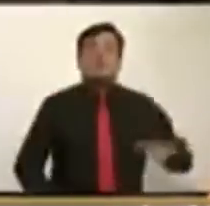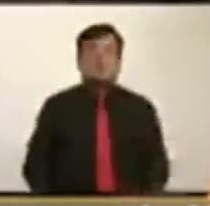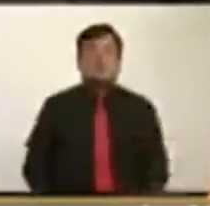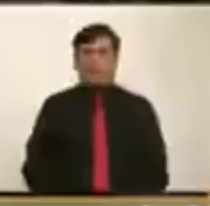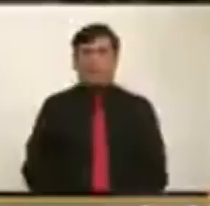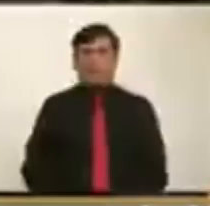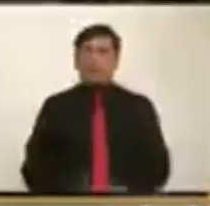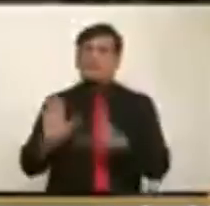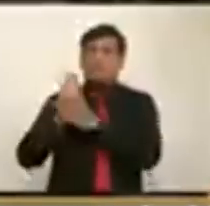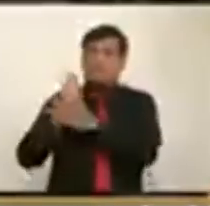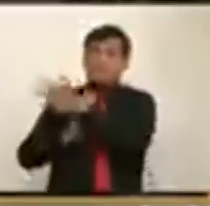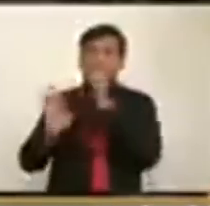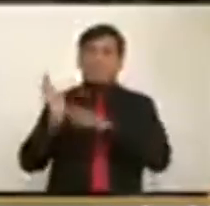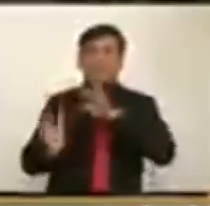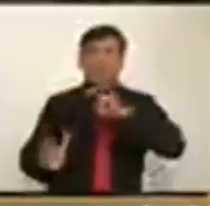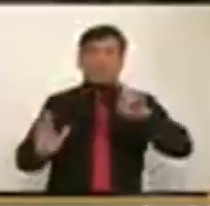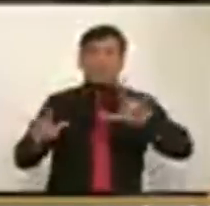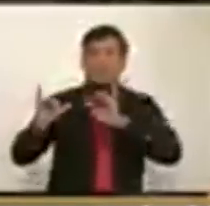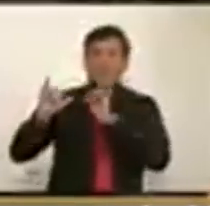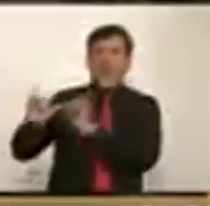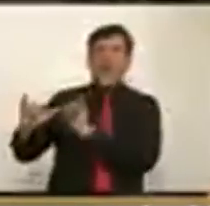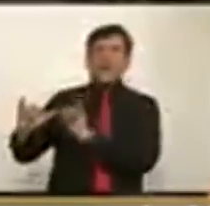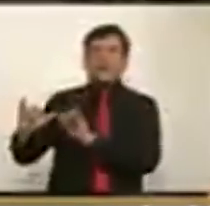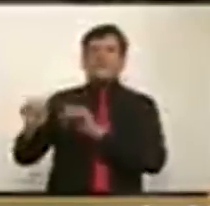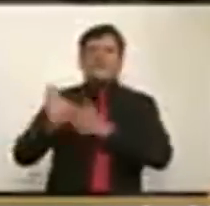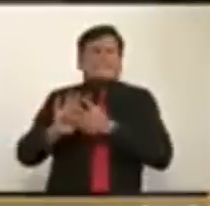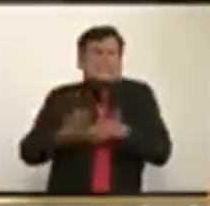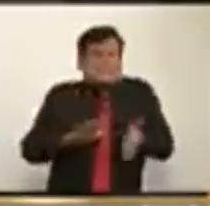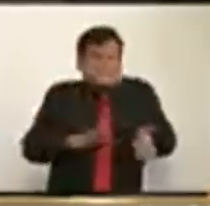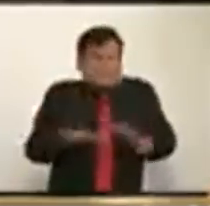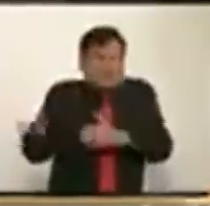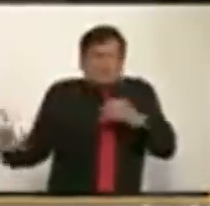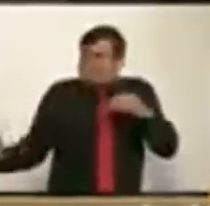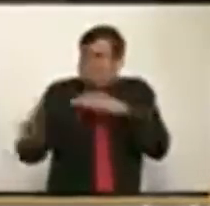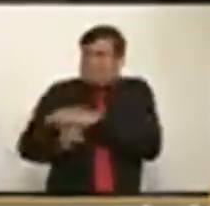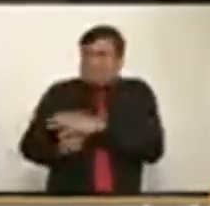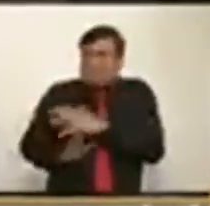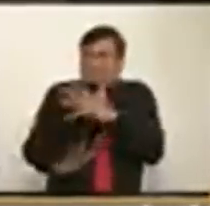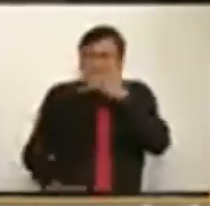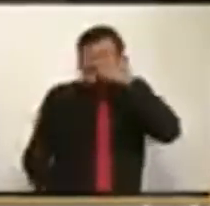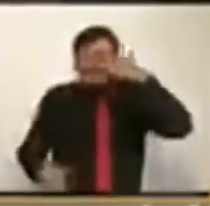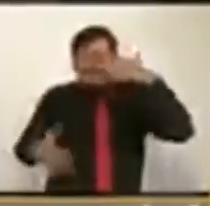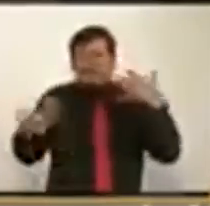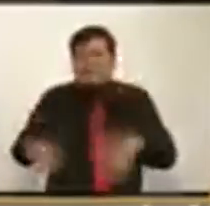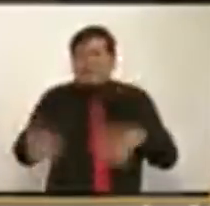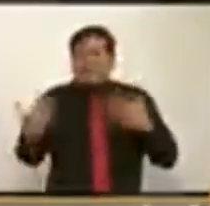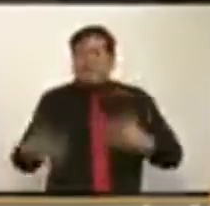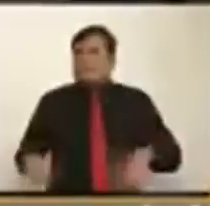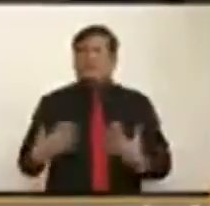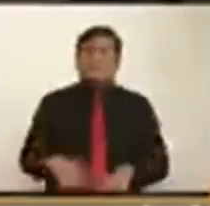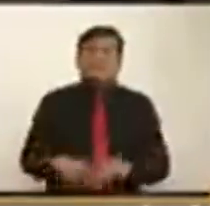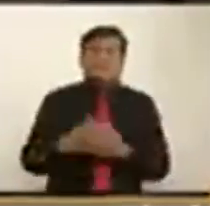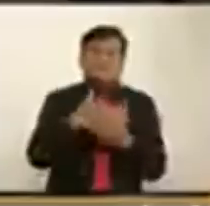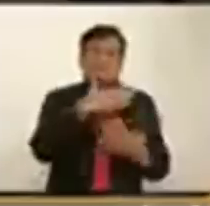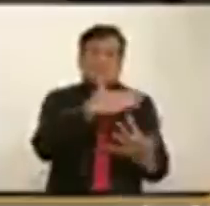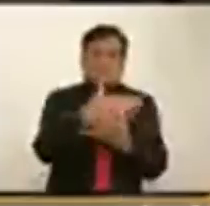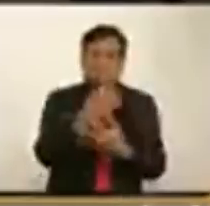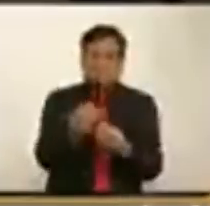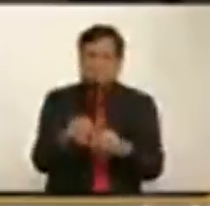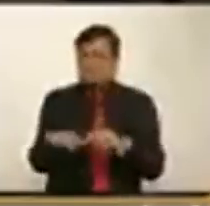Congelaron la constitución del 91 con un derramamiento masivo de sangre. Y yo defiendo la constitución